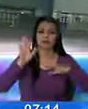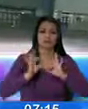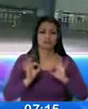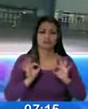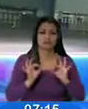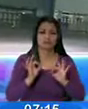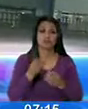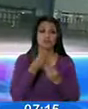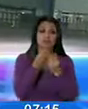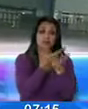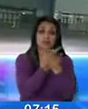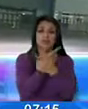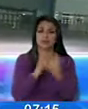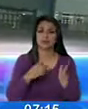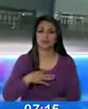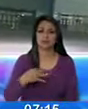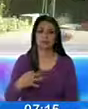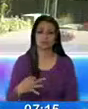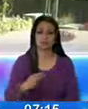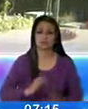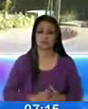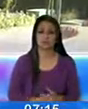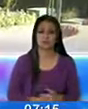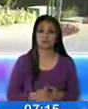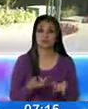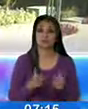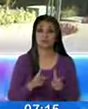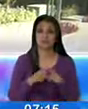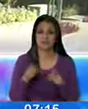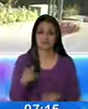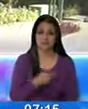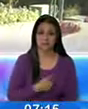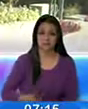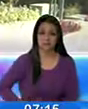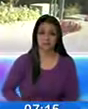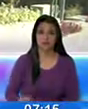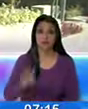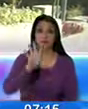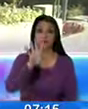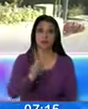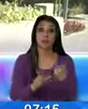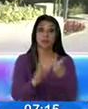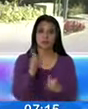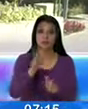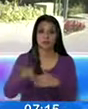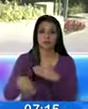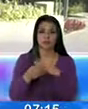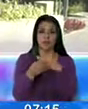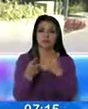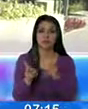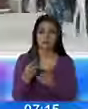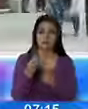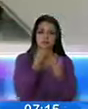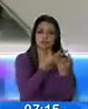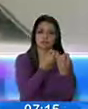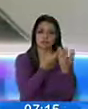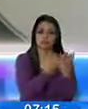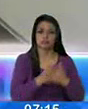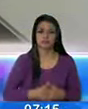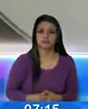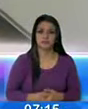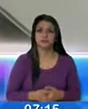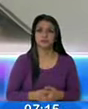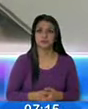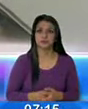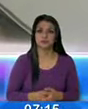de una declaración libre y voluntaria. Además del exmandatario, otras cuatro personas fueron convocadas a esta diligencia. De acuerdo a la